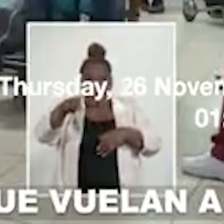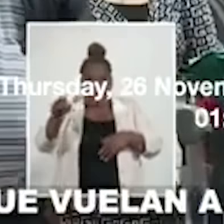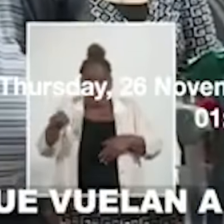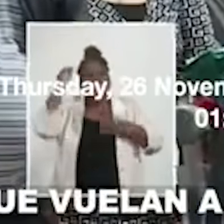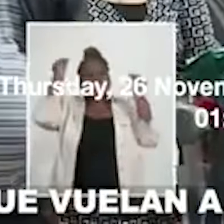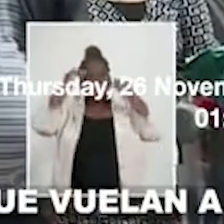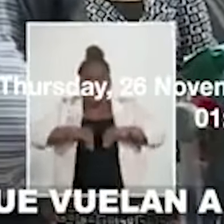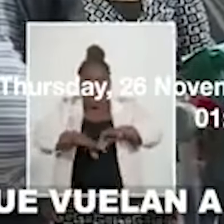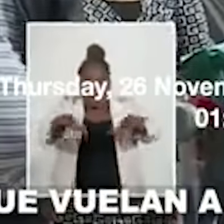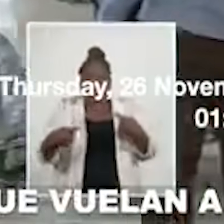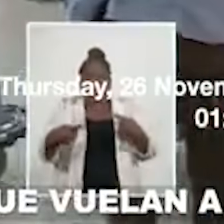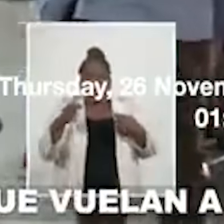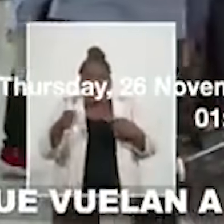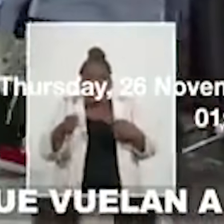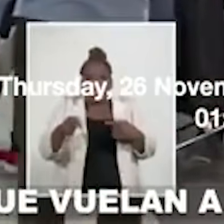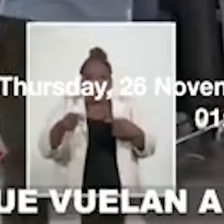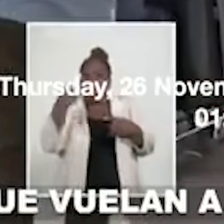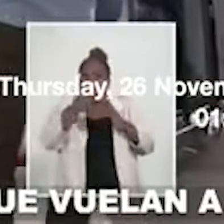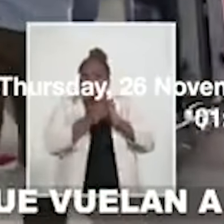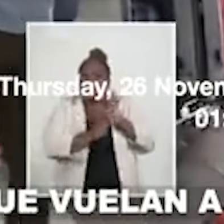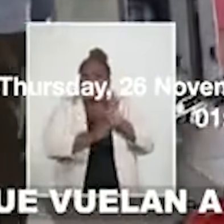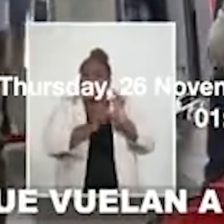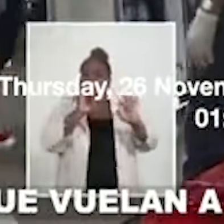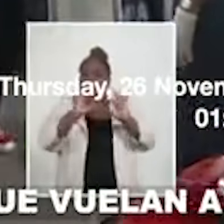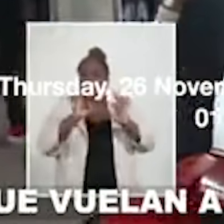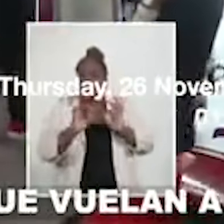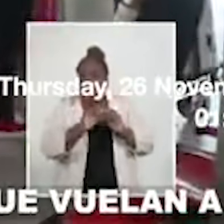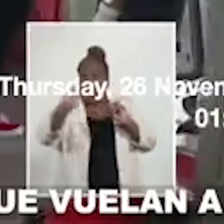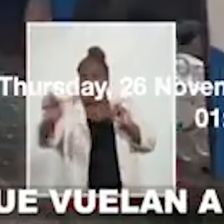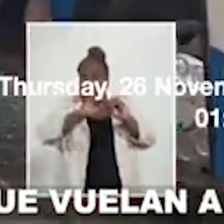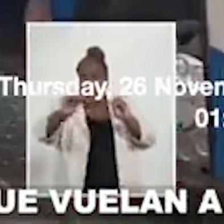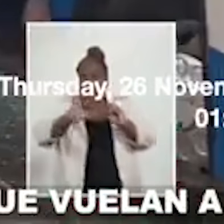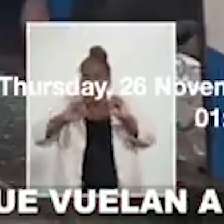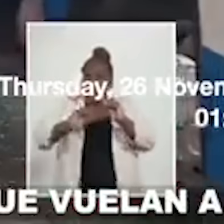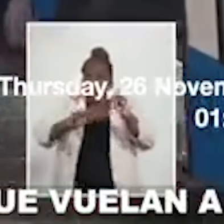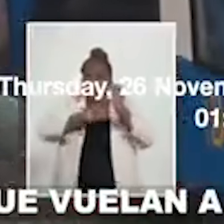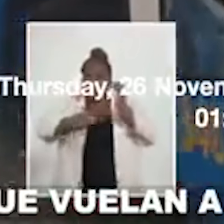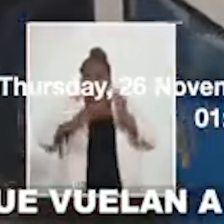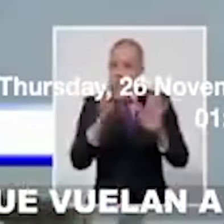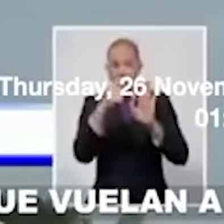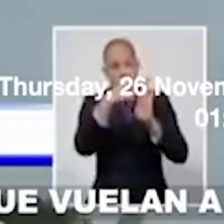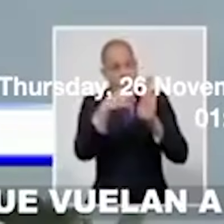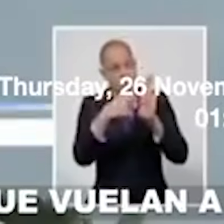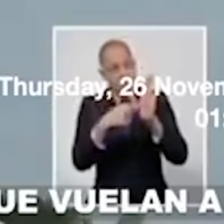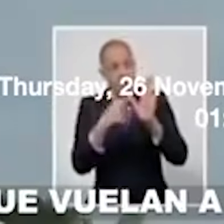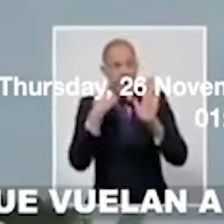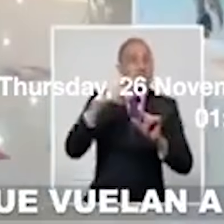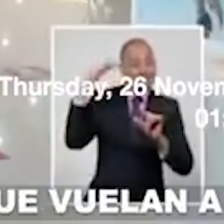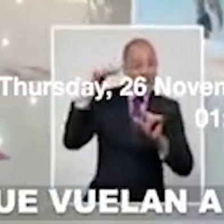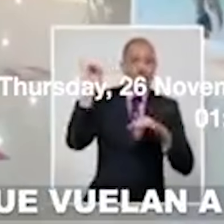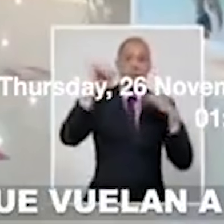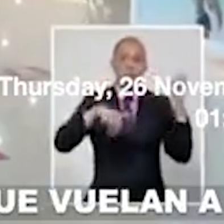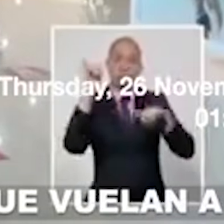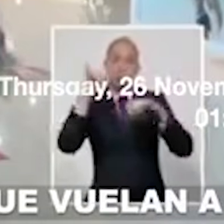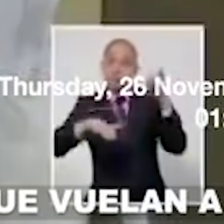15 kilogramos de equipaje documentado. Es decir, si usted vuela por Viva Aerobús, sepa que solo le permiten 15